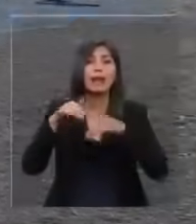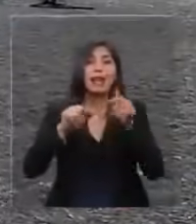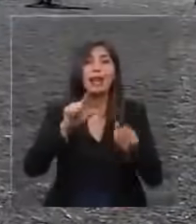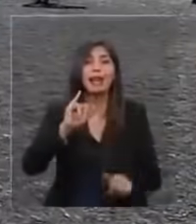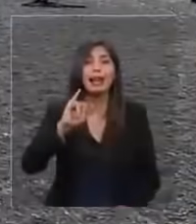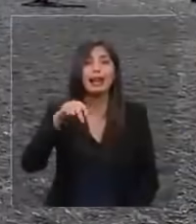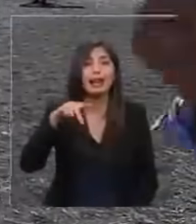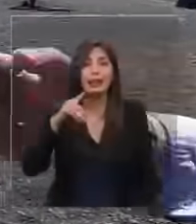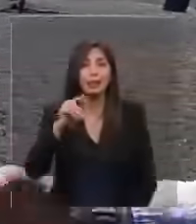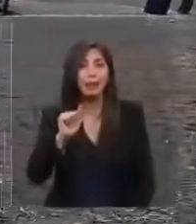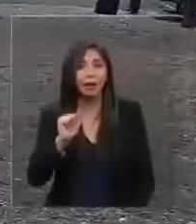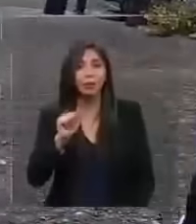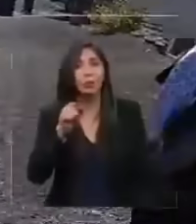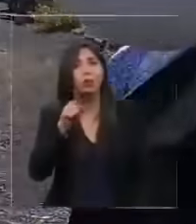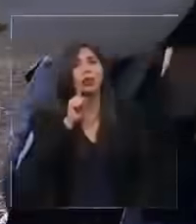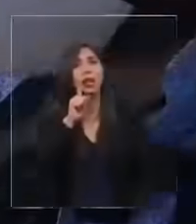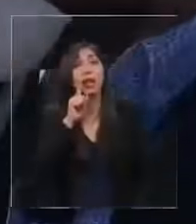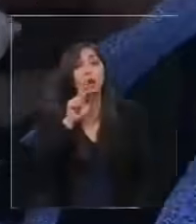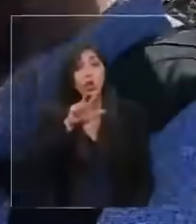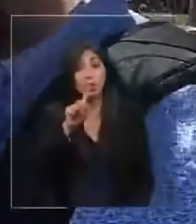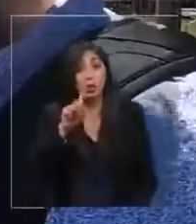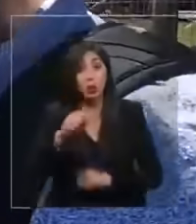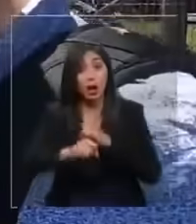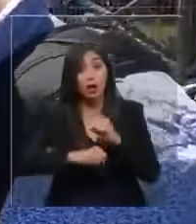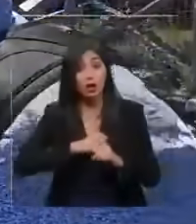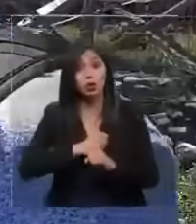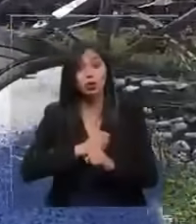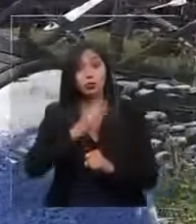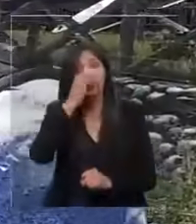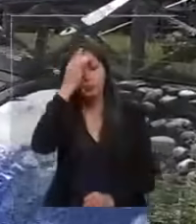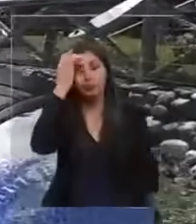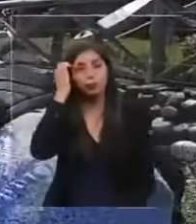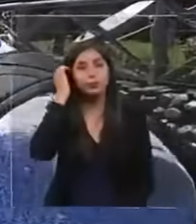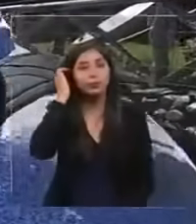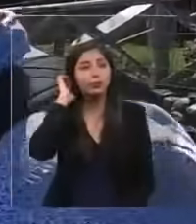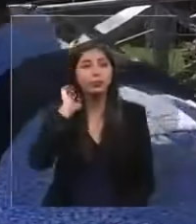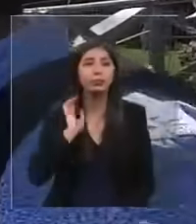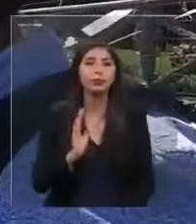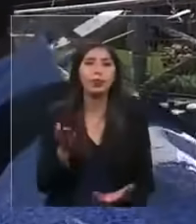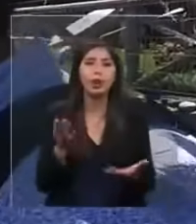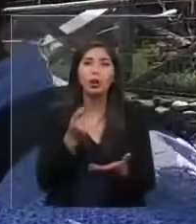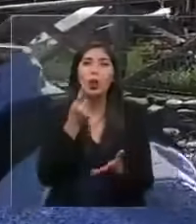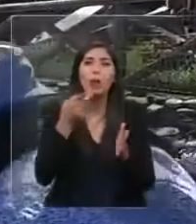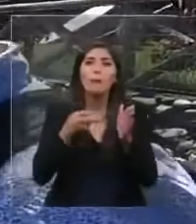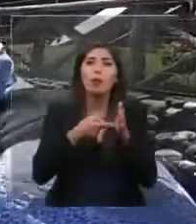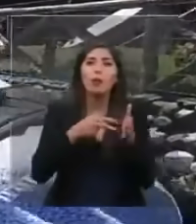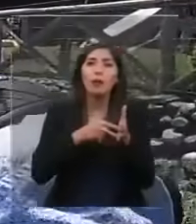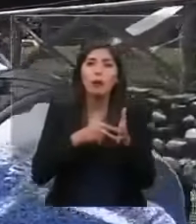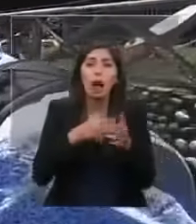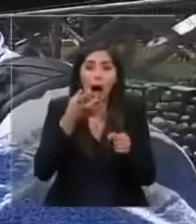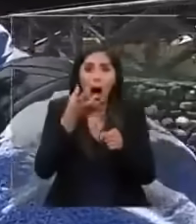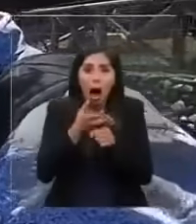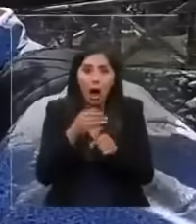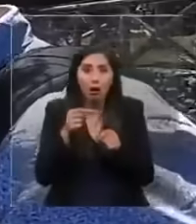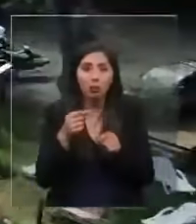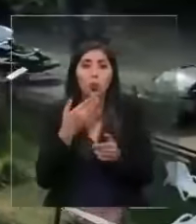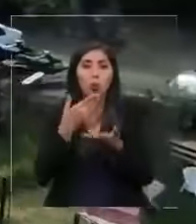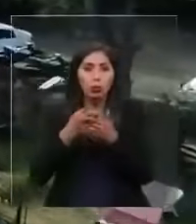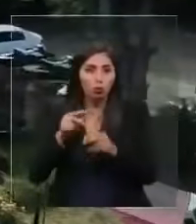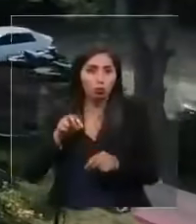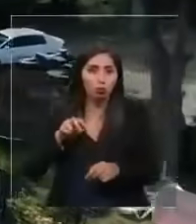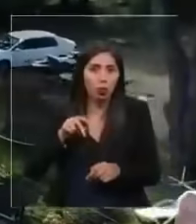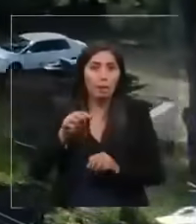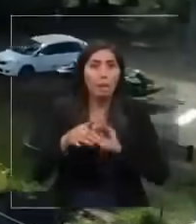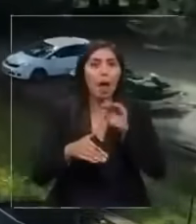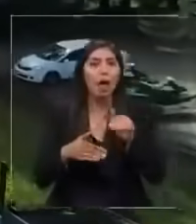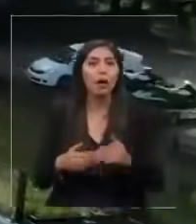allá. Usted tiene 81 años, sí. 81 años. ¿Con qué problema se encuentra cuando comienza a pasear por esta playa?